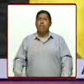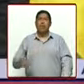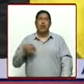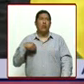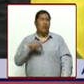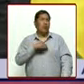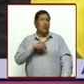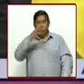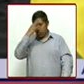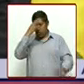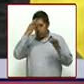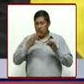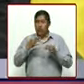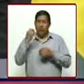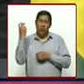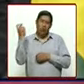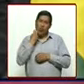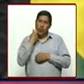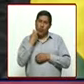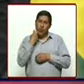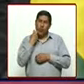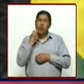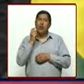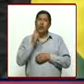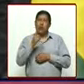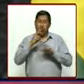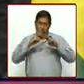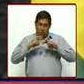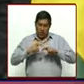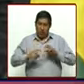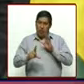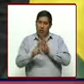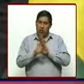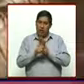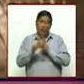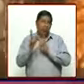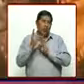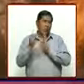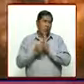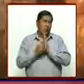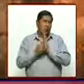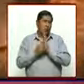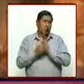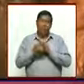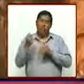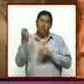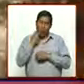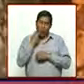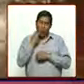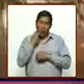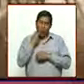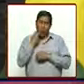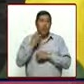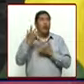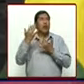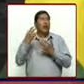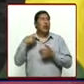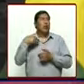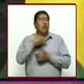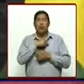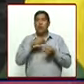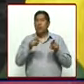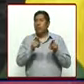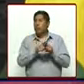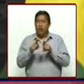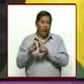Hemos tomado una decisión muy dura. Si ustedes revisan la ley y el decreto suprema, es muy duro. Y esperemos también